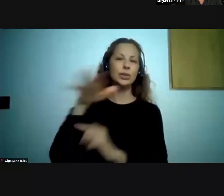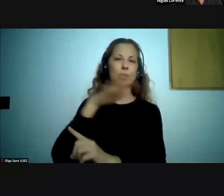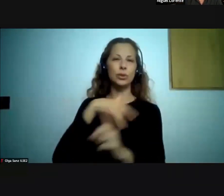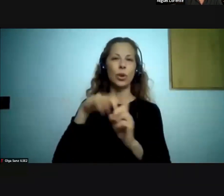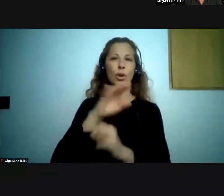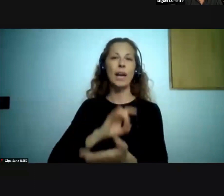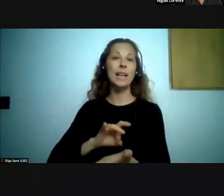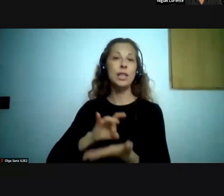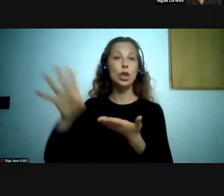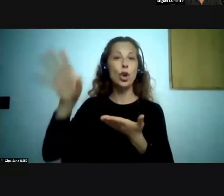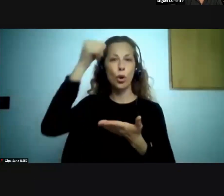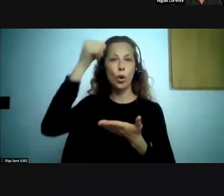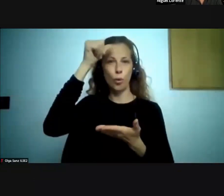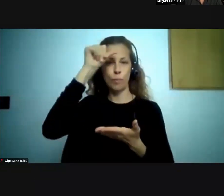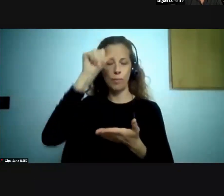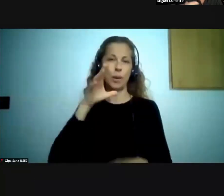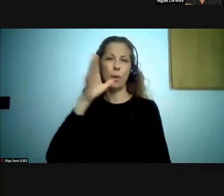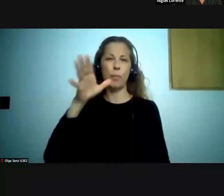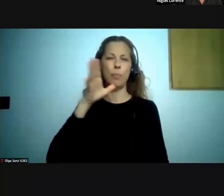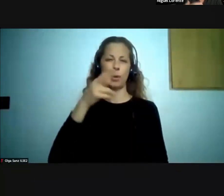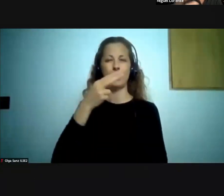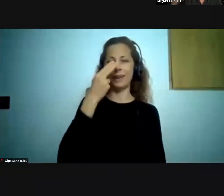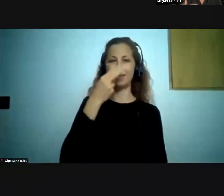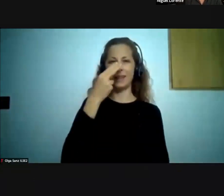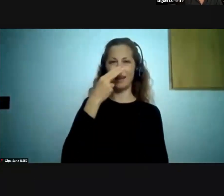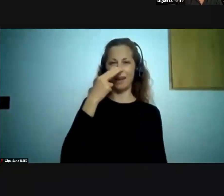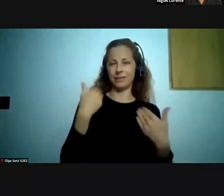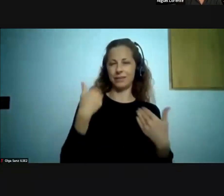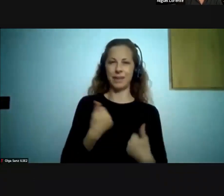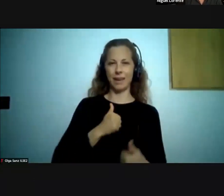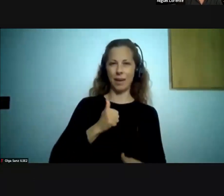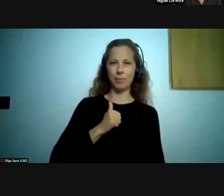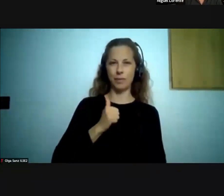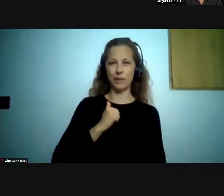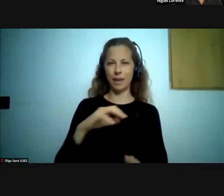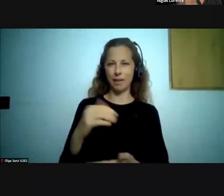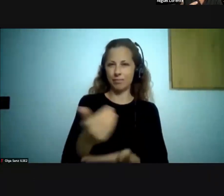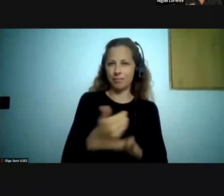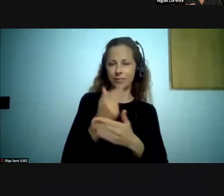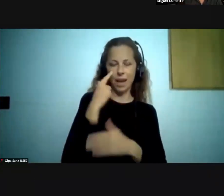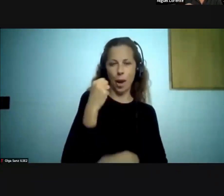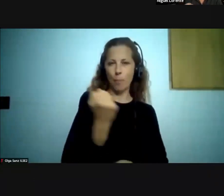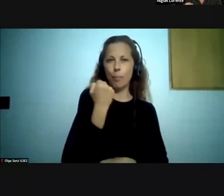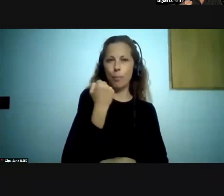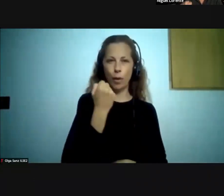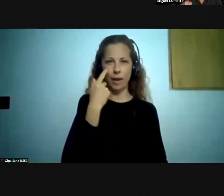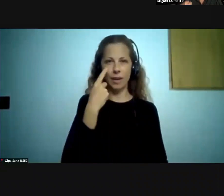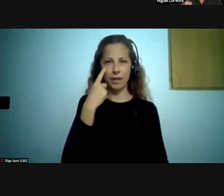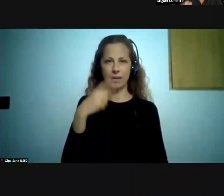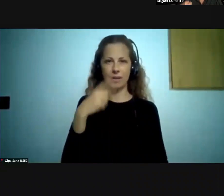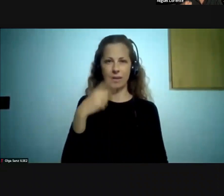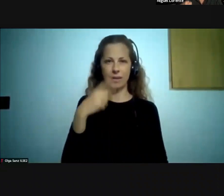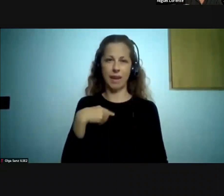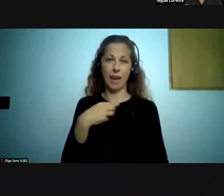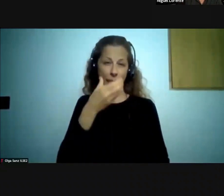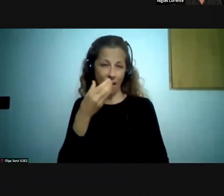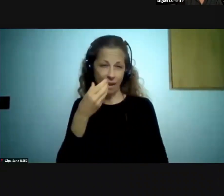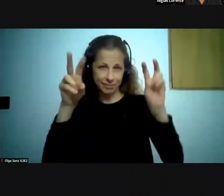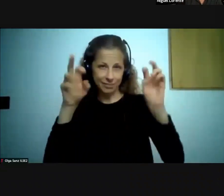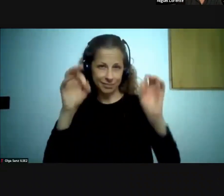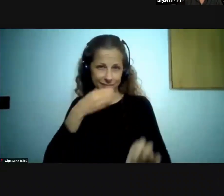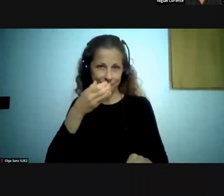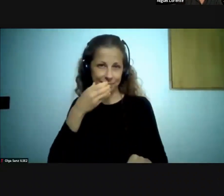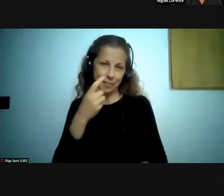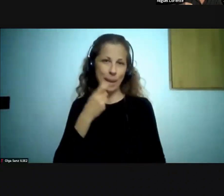digamos, interés personal de acumular poder a través de la manzana, todo eso, ¿no? Bueno, pues es el